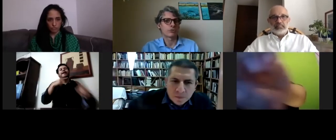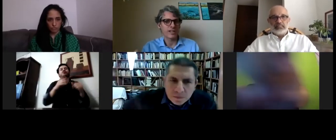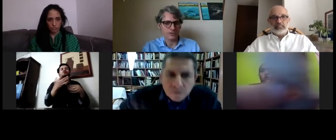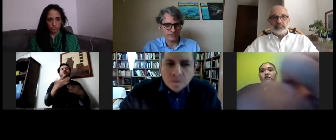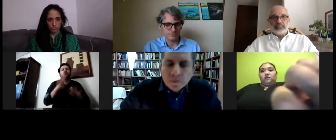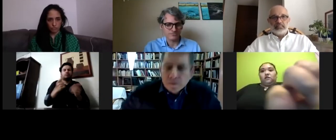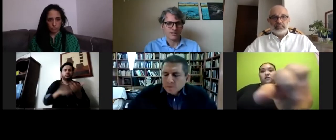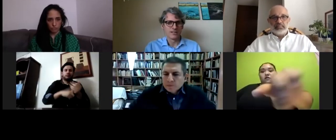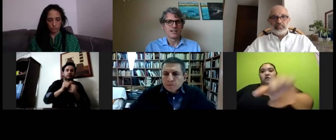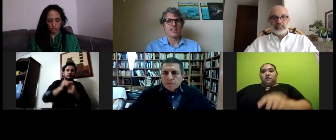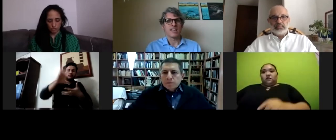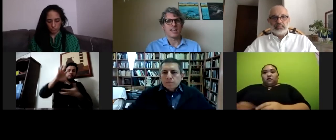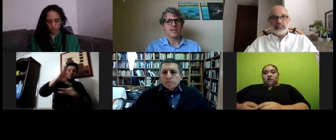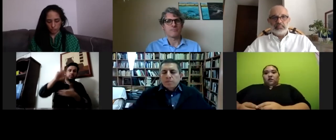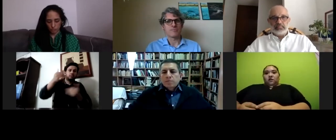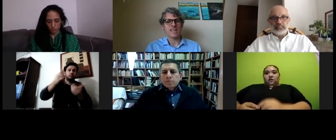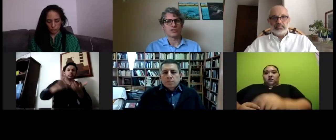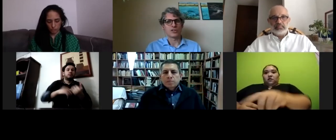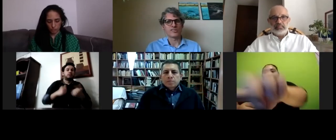los cruceros.